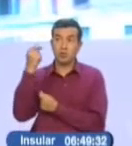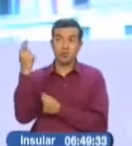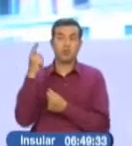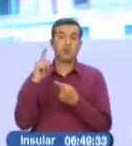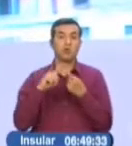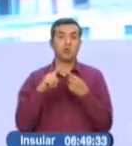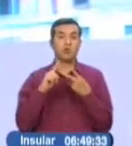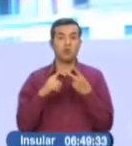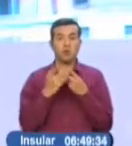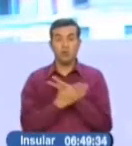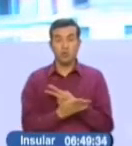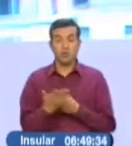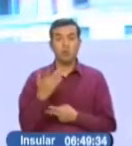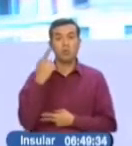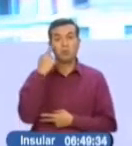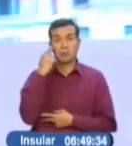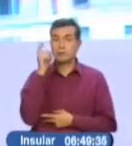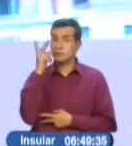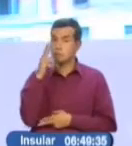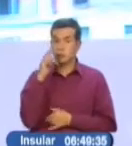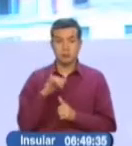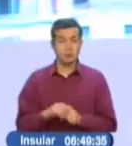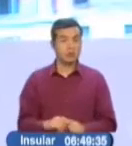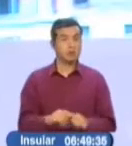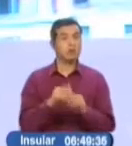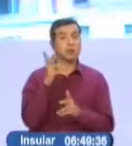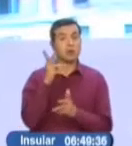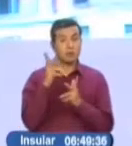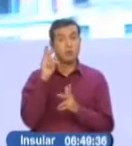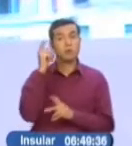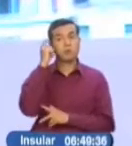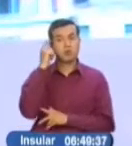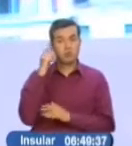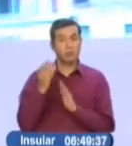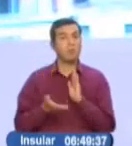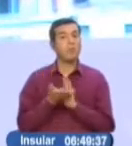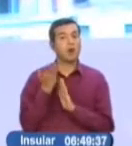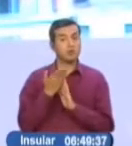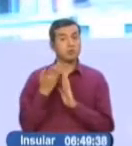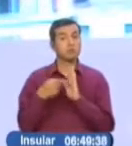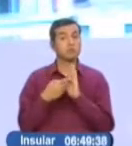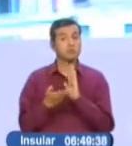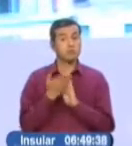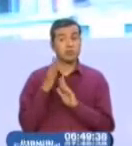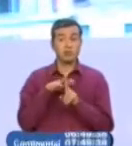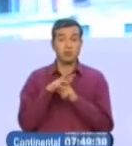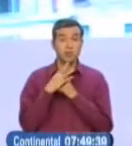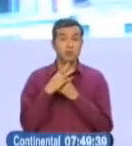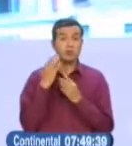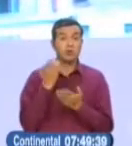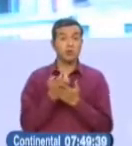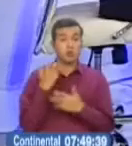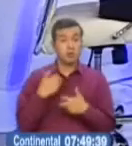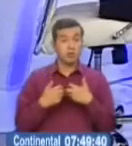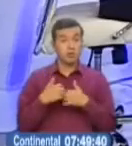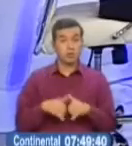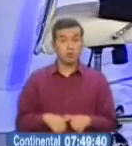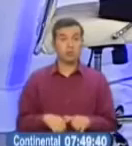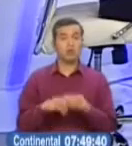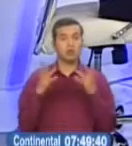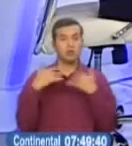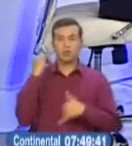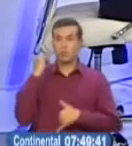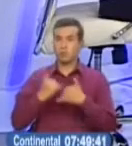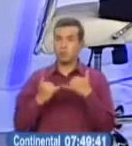a la salida de capitales, deben mantenerse y quizás incluso deben profundizarse si la coyuntura externa se agudiza. Ahora, y ya